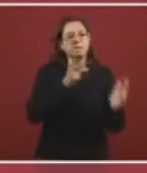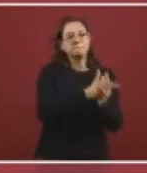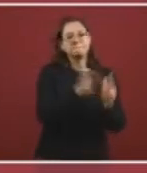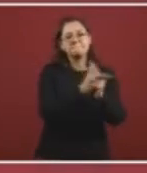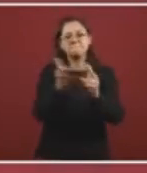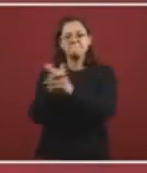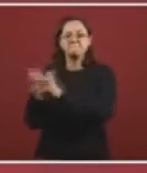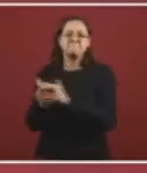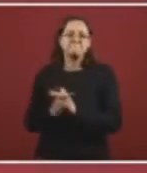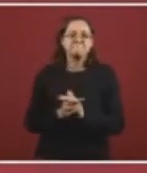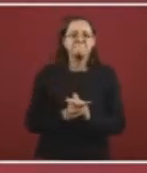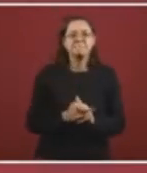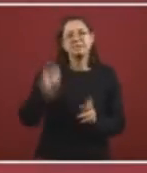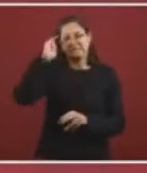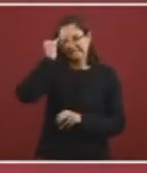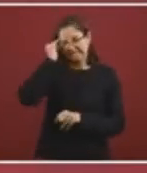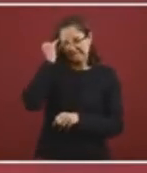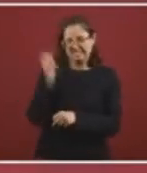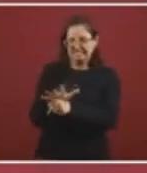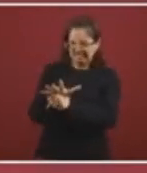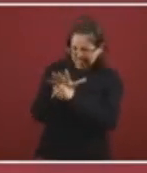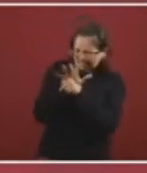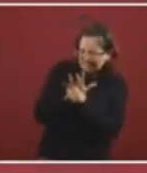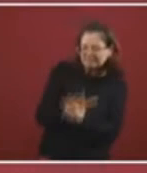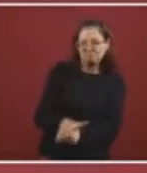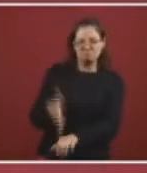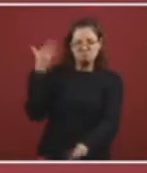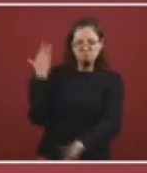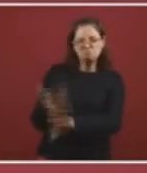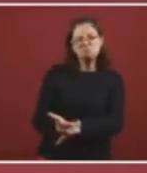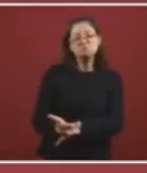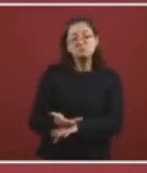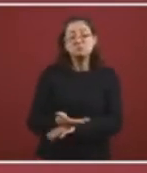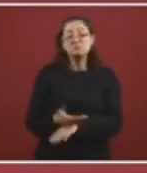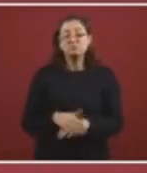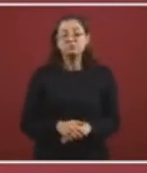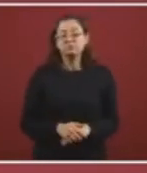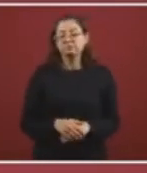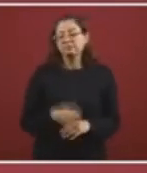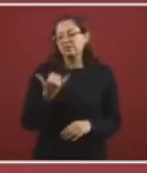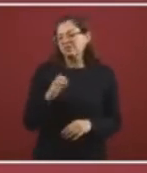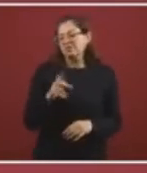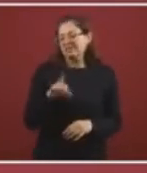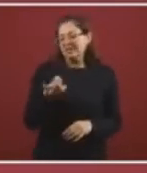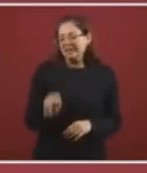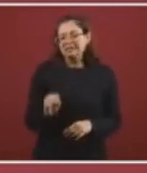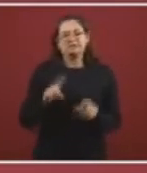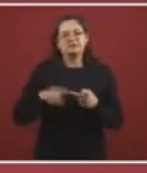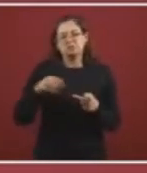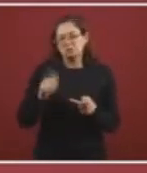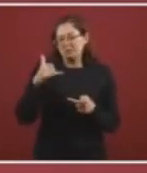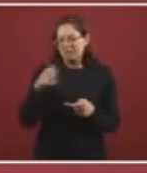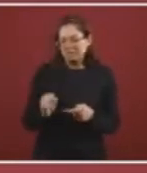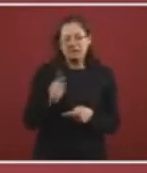en la represión de indígenas, yaquis, mayas. De